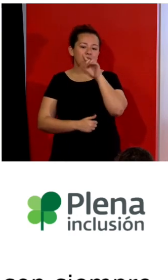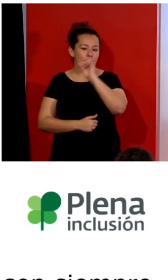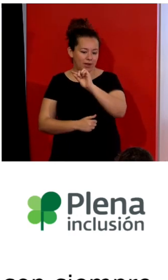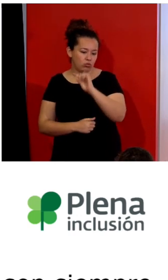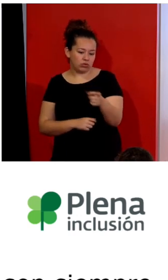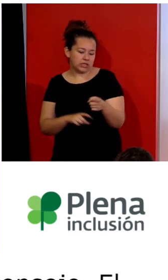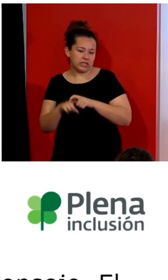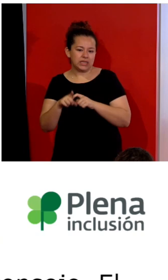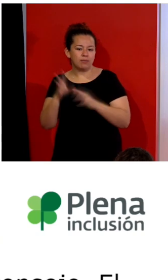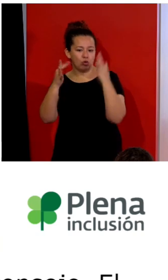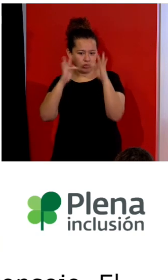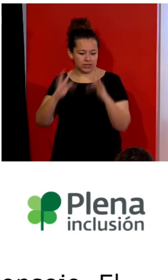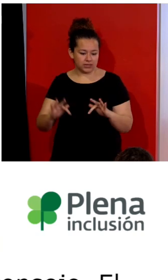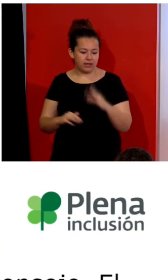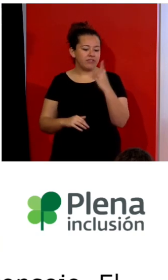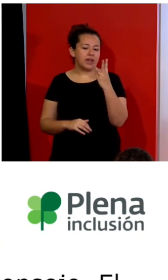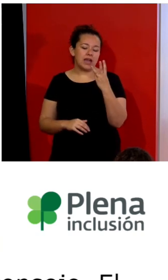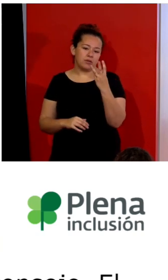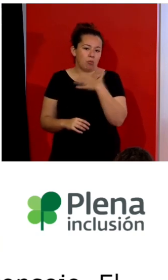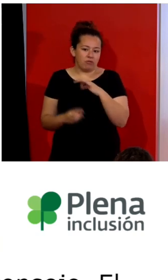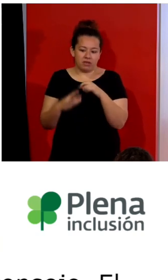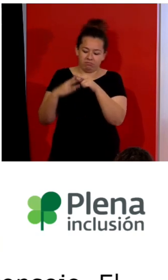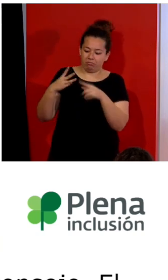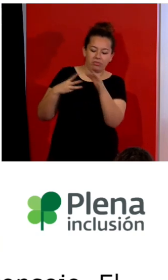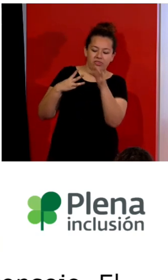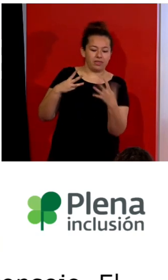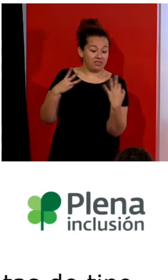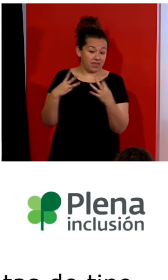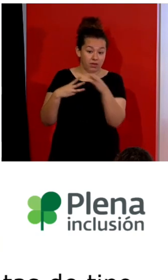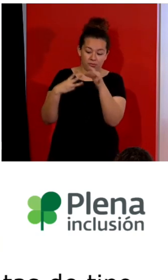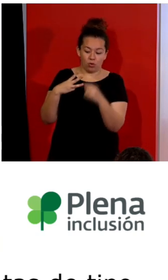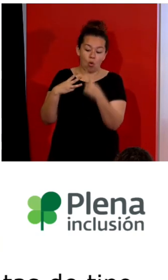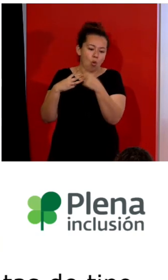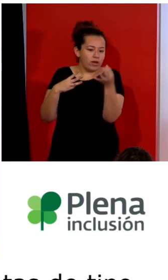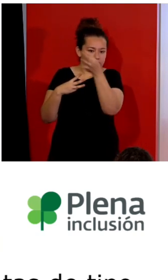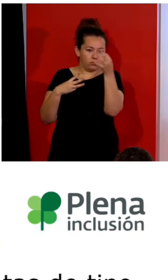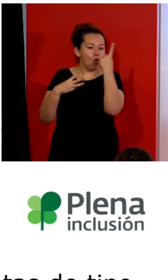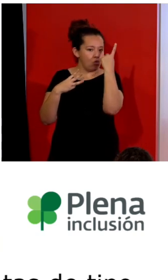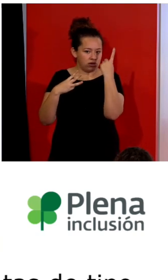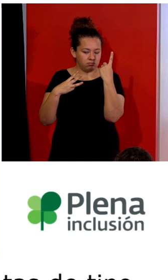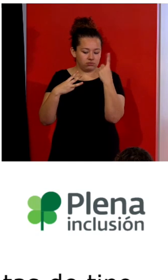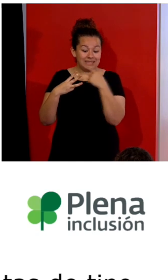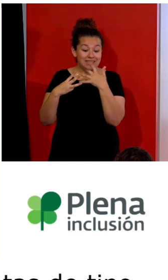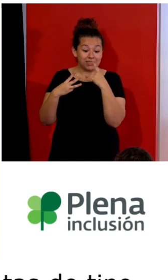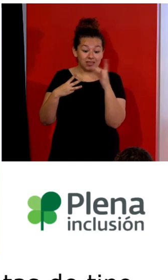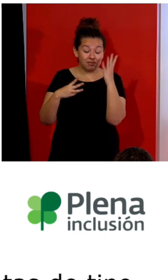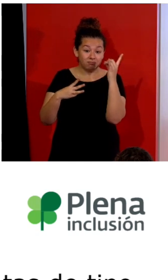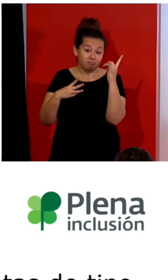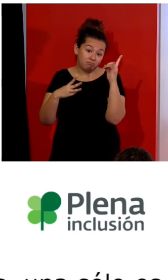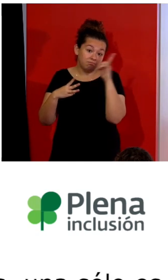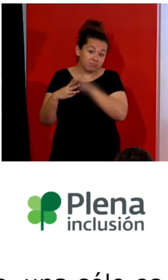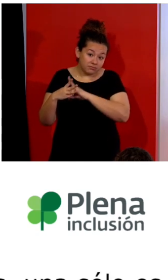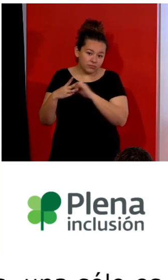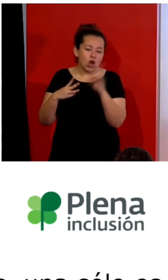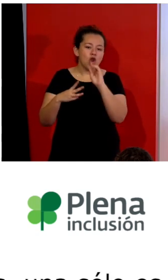de tipo test, con tres respuestas alternativas. Una solo es correcta y las respuestas erróneas no penalizan. Ya